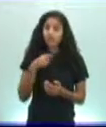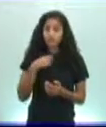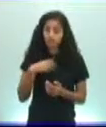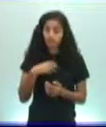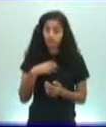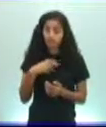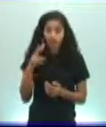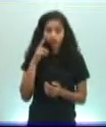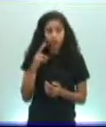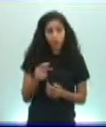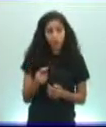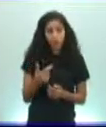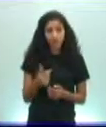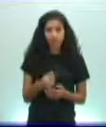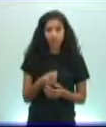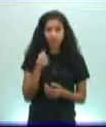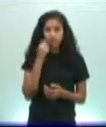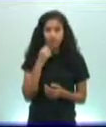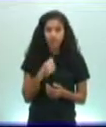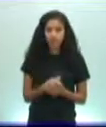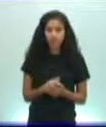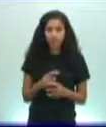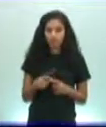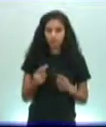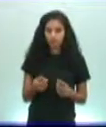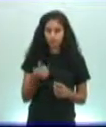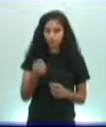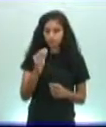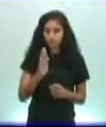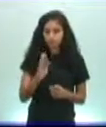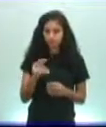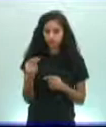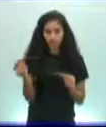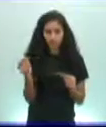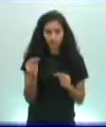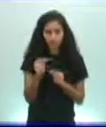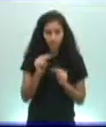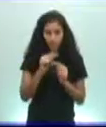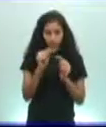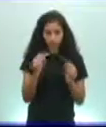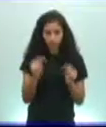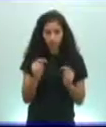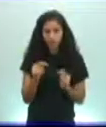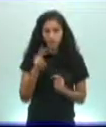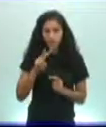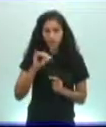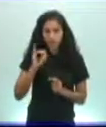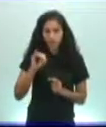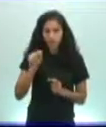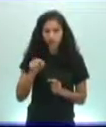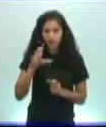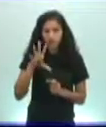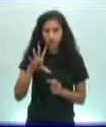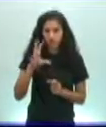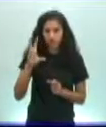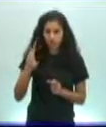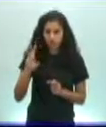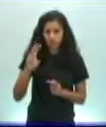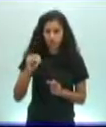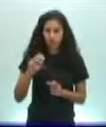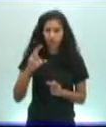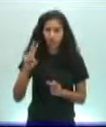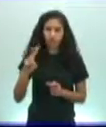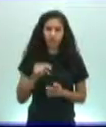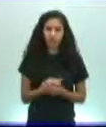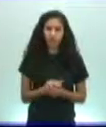necesidad de redondear este resultado y nos quedarían aproximadamente 27,5 centímetros cuadrados,